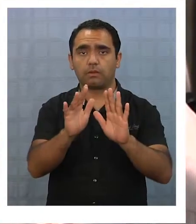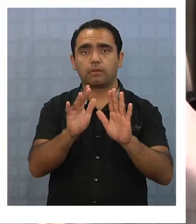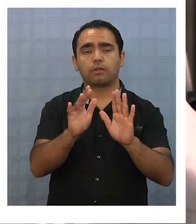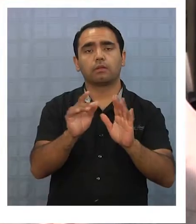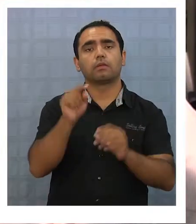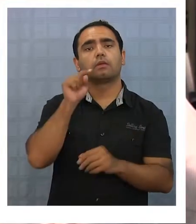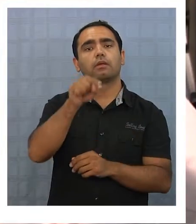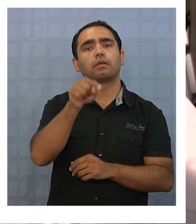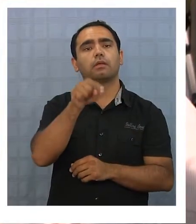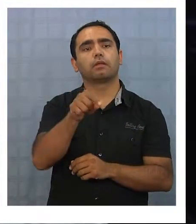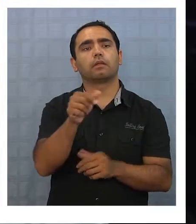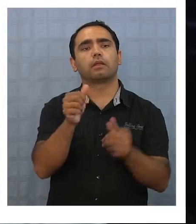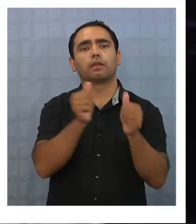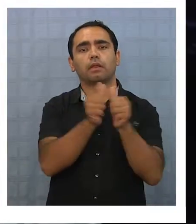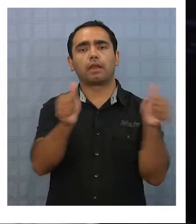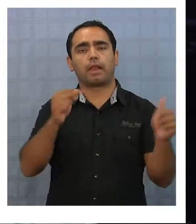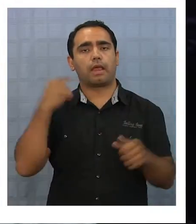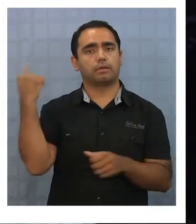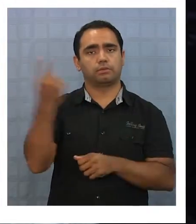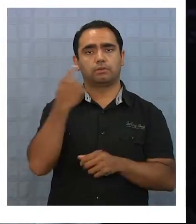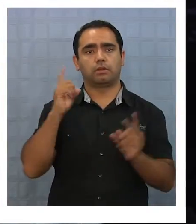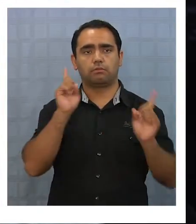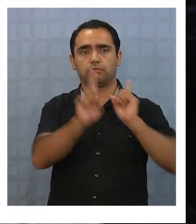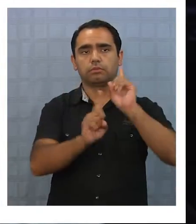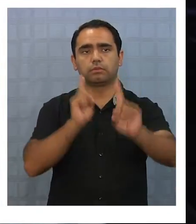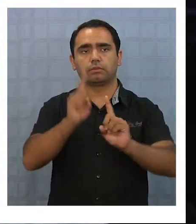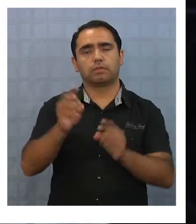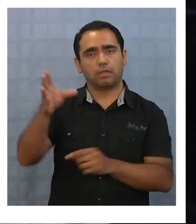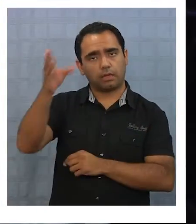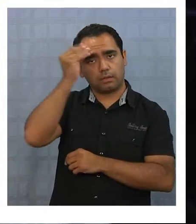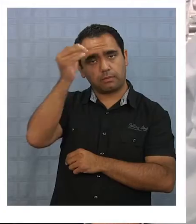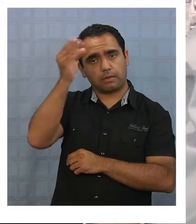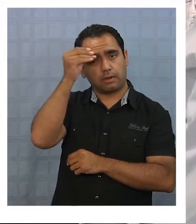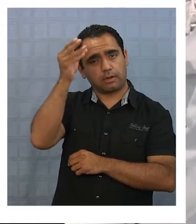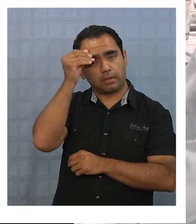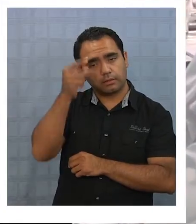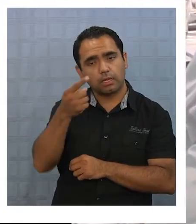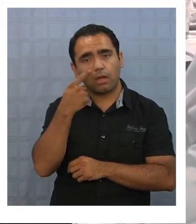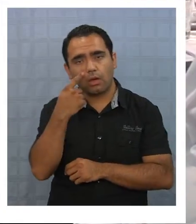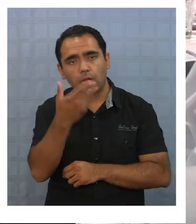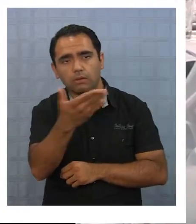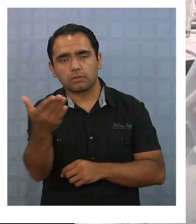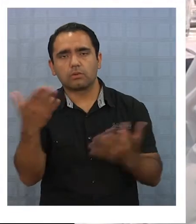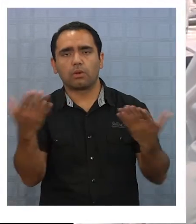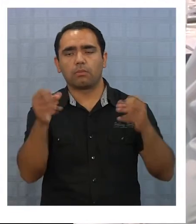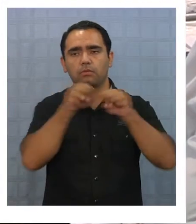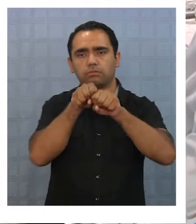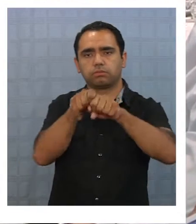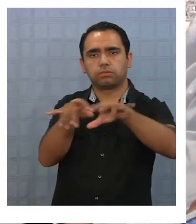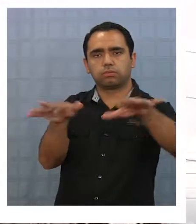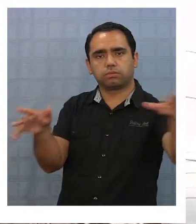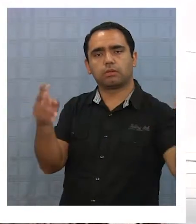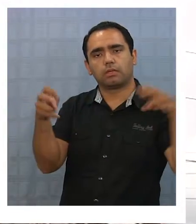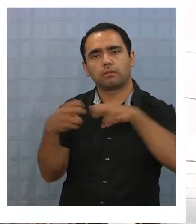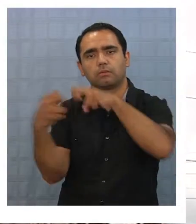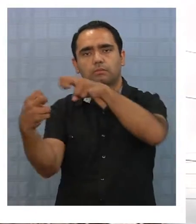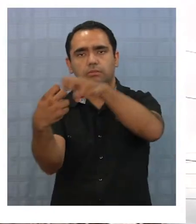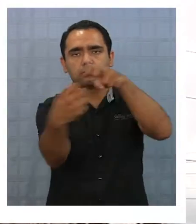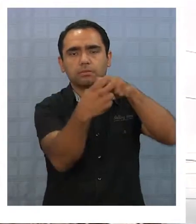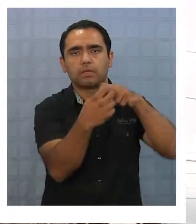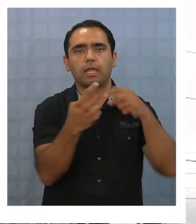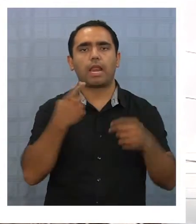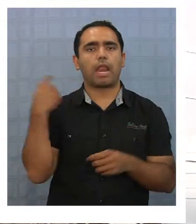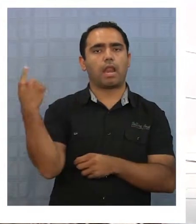contó con la presencia de autoridades nacionales y empresas del sector energético, se conocieron experiencias de proyectos de extensión de redes, entre